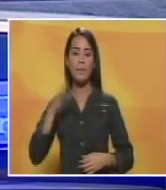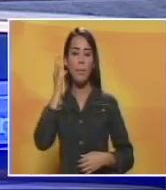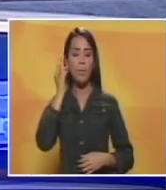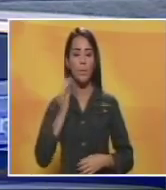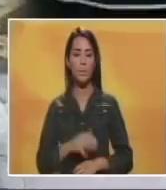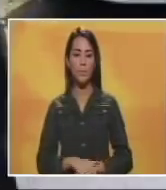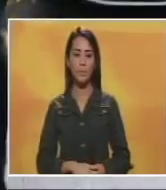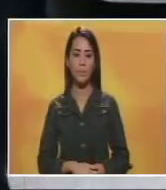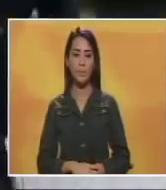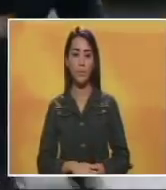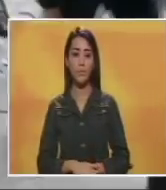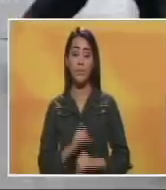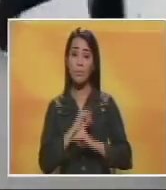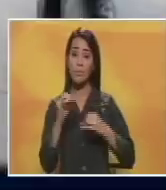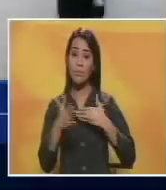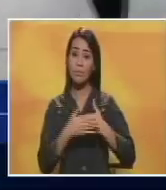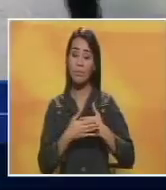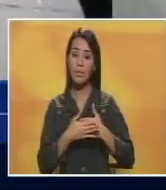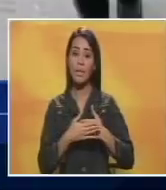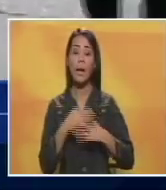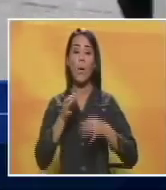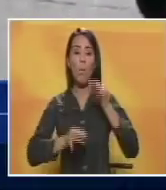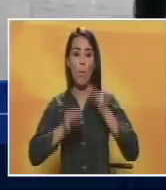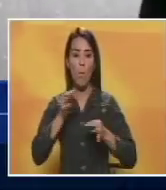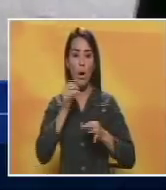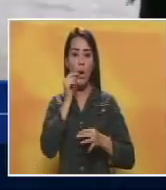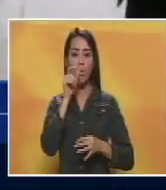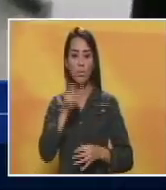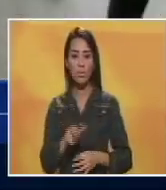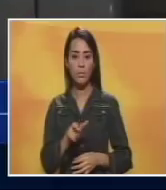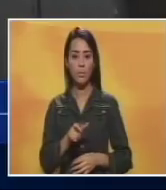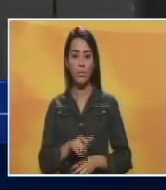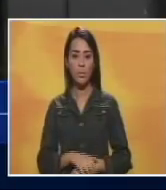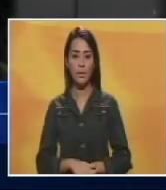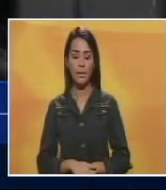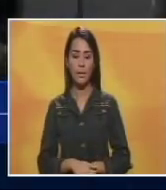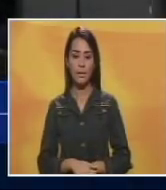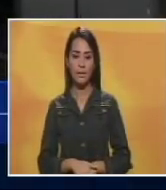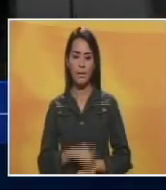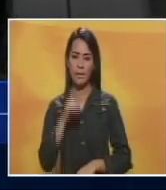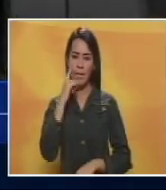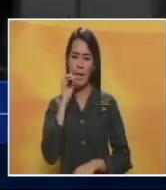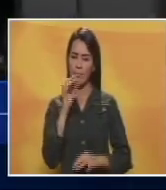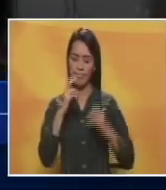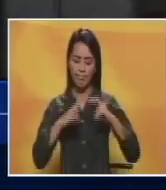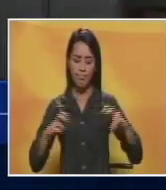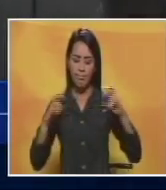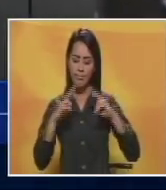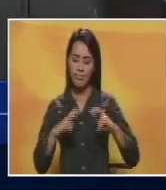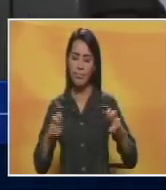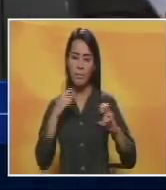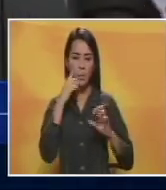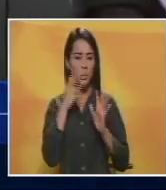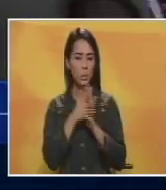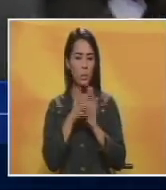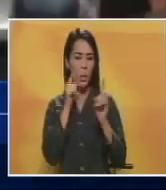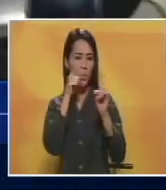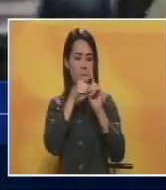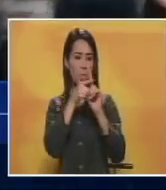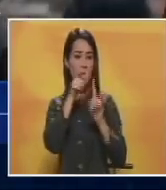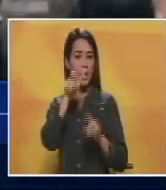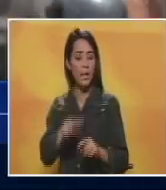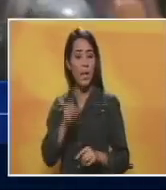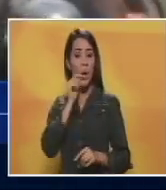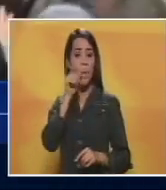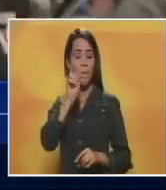El cierre del caso fue dispuesto por el juez Pablo Yadarlola, quien investigaba que se centraba en la figura del venezolano